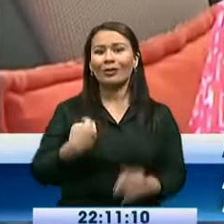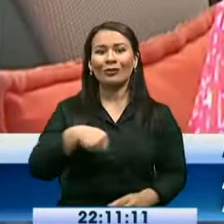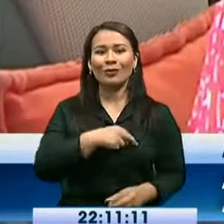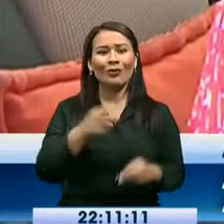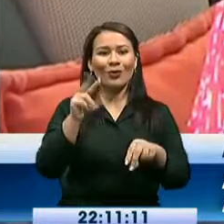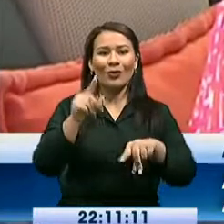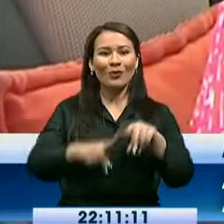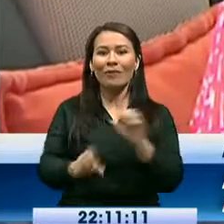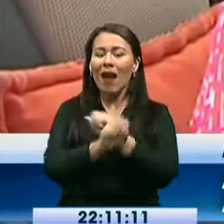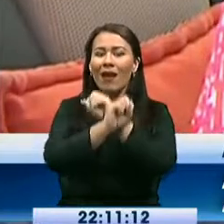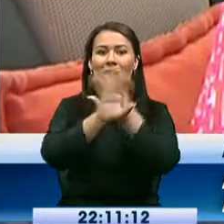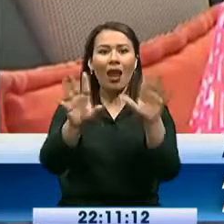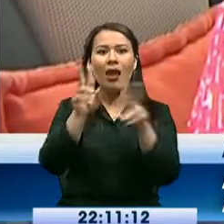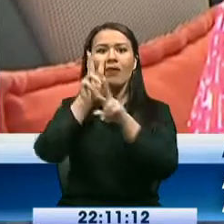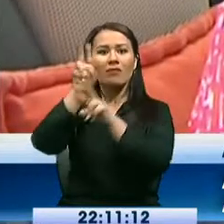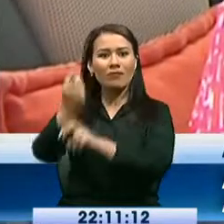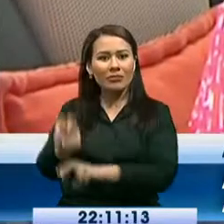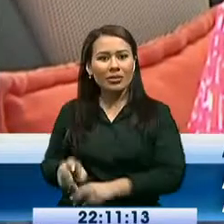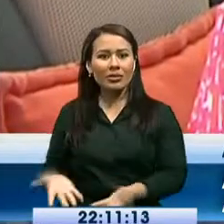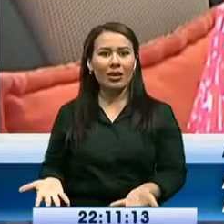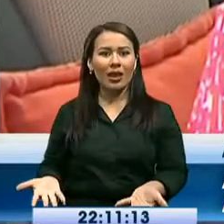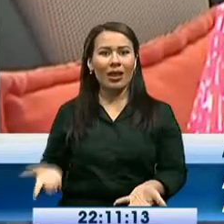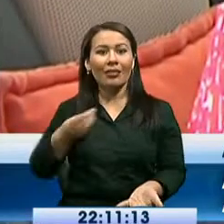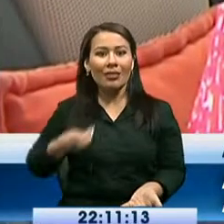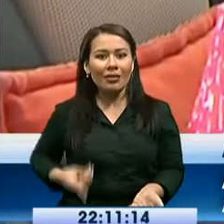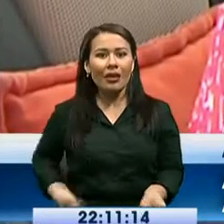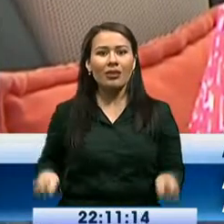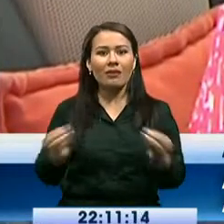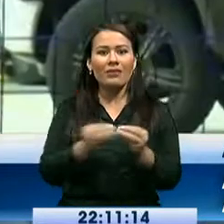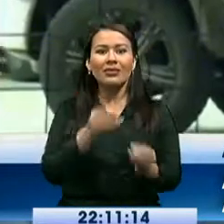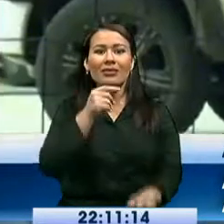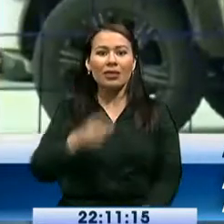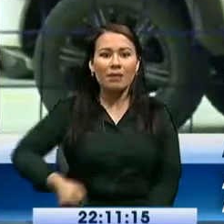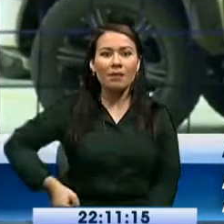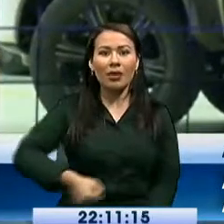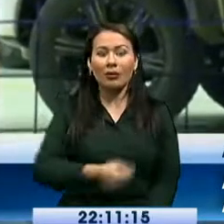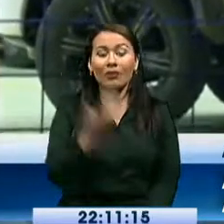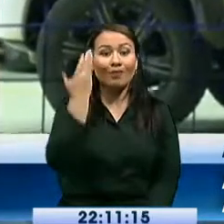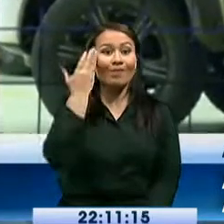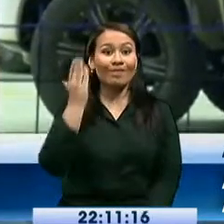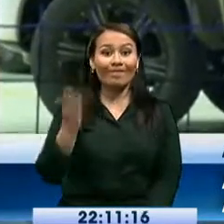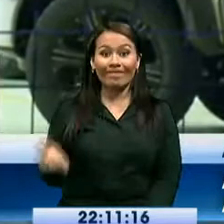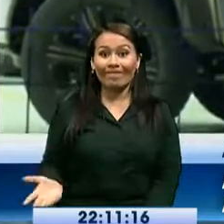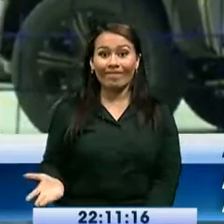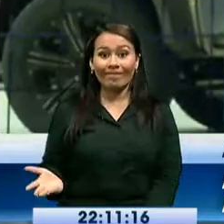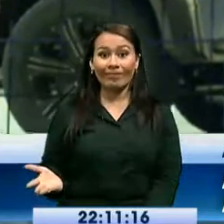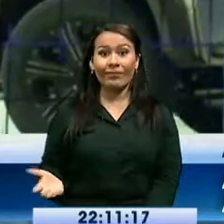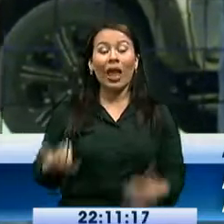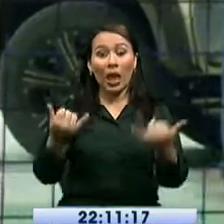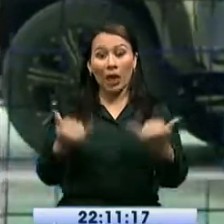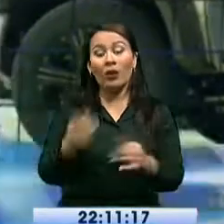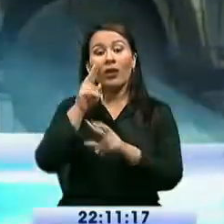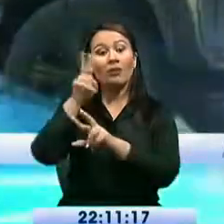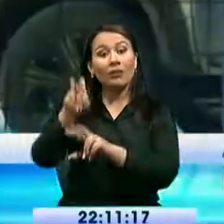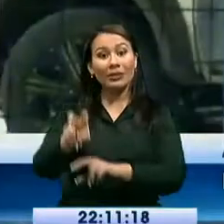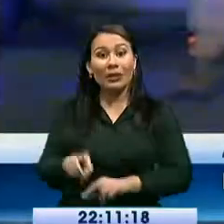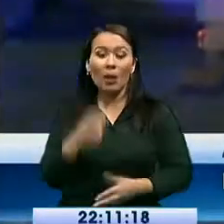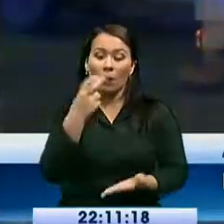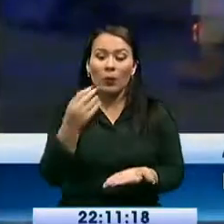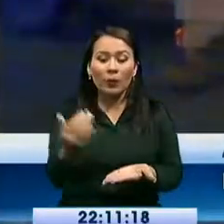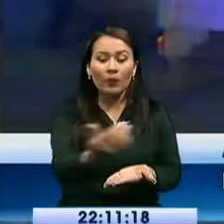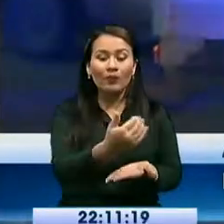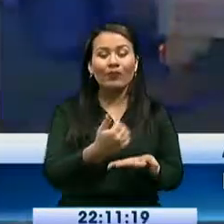esclarecerse y poder llegar a quienes ejecutaron este hecho delictivo. Las investigaciones preliminares permitieron establecer que el fallecido